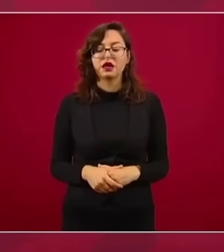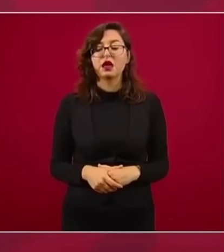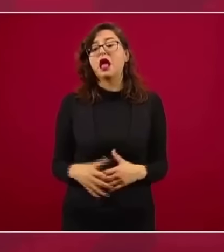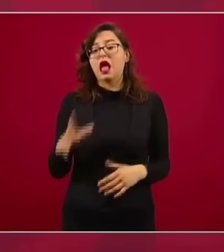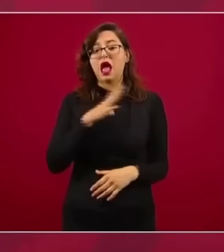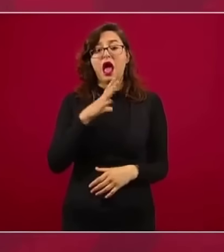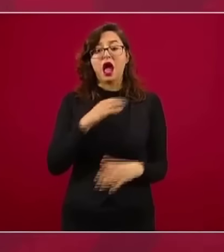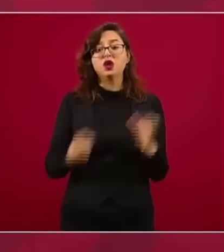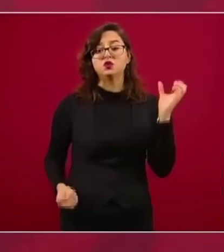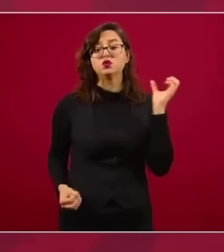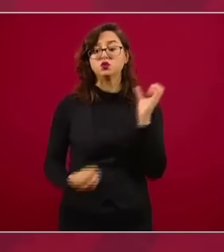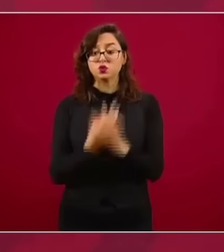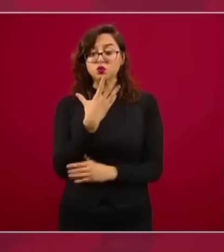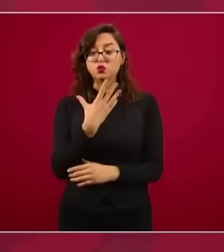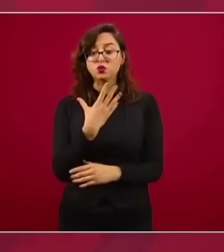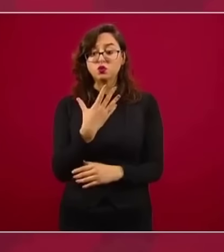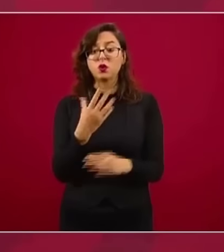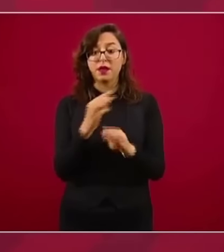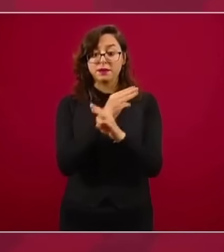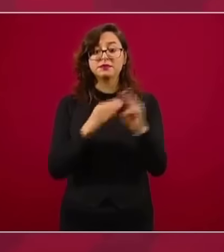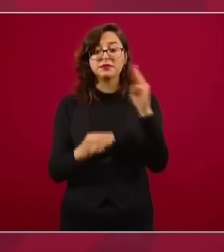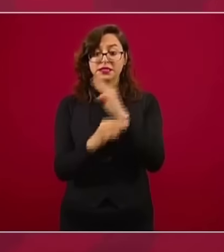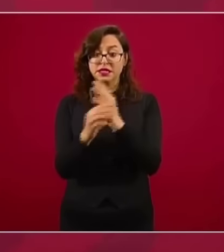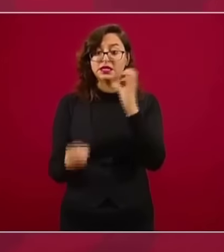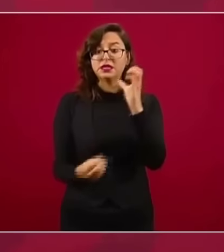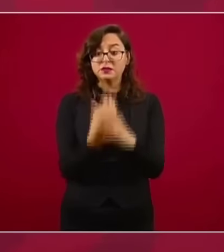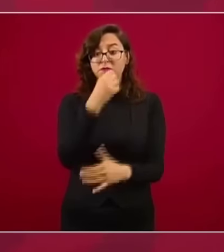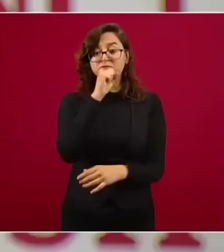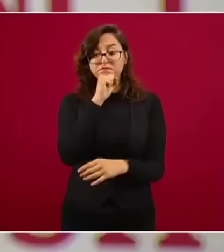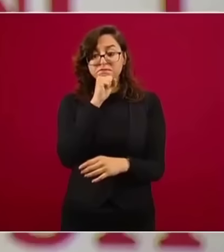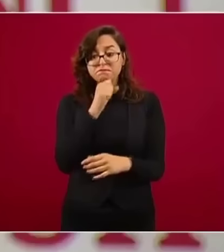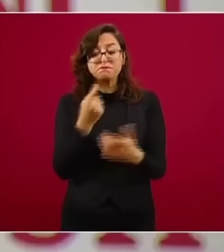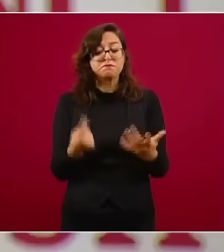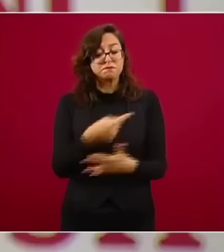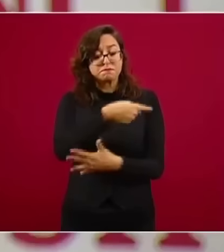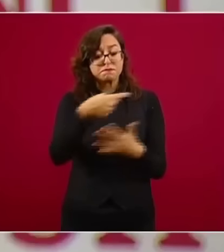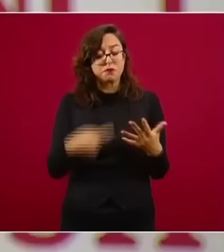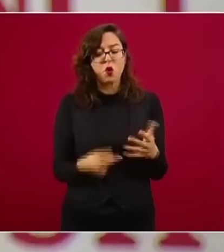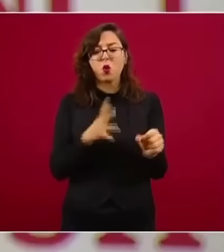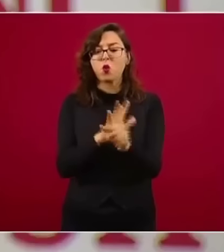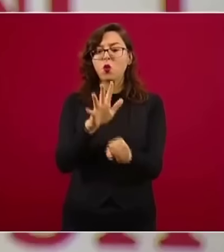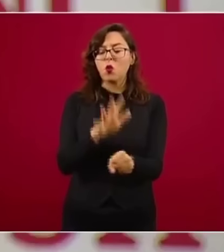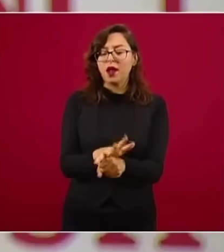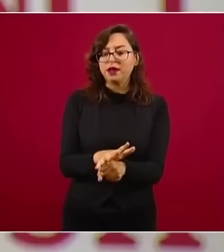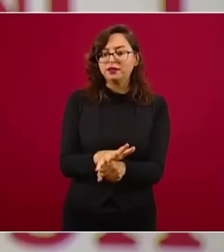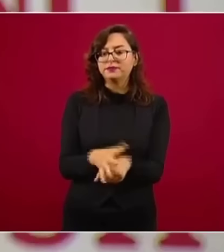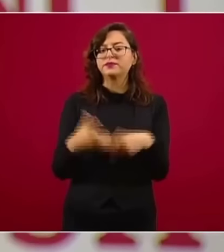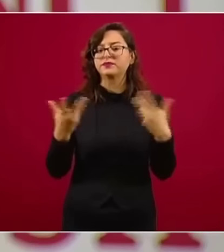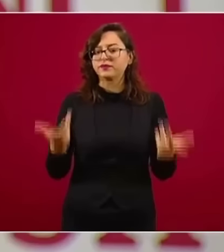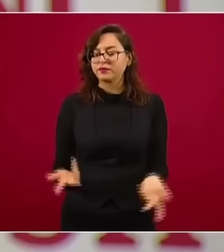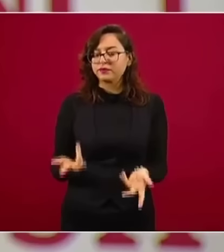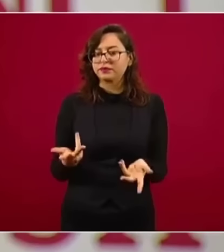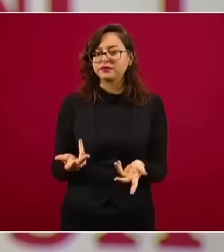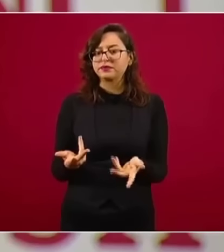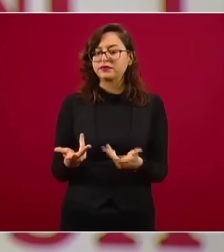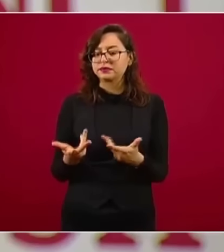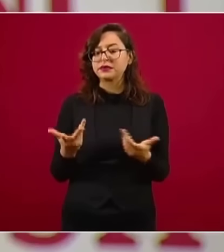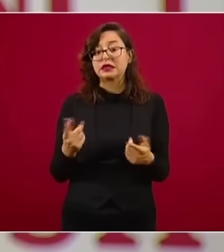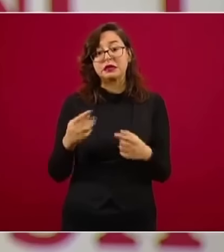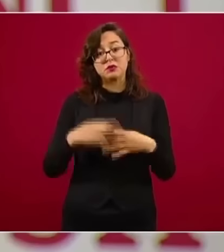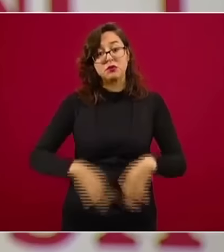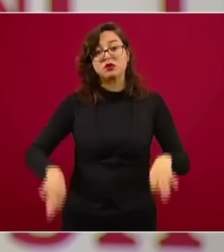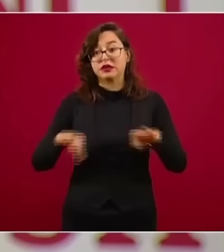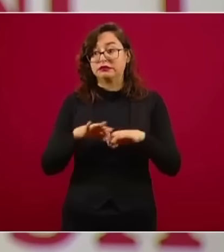contenidos. Algo muy importante que nos enseñó la pandemia es el trabajo que tenemos que hacer de vida